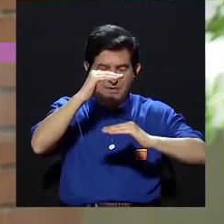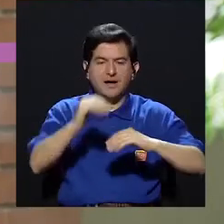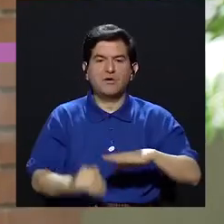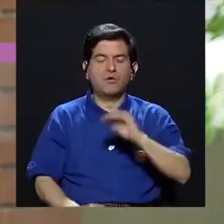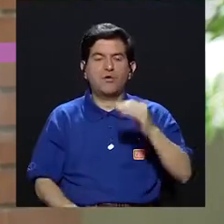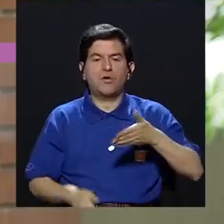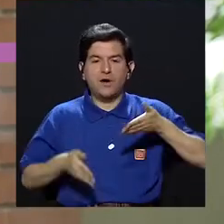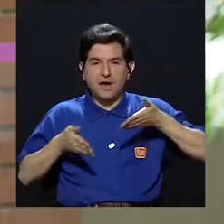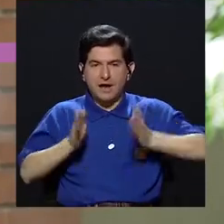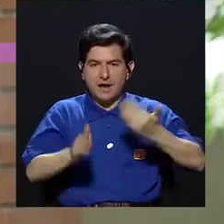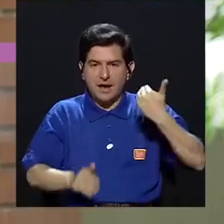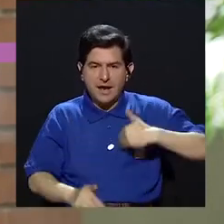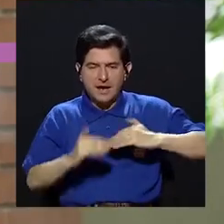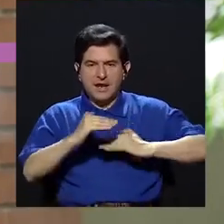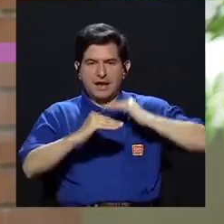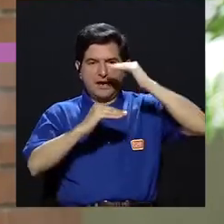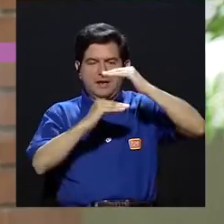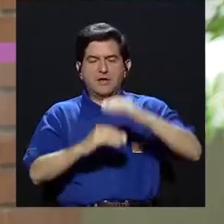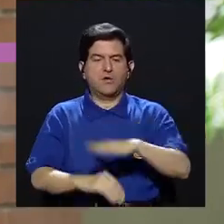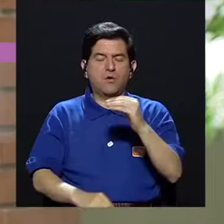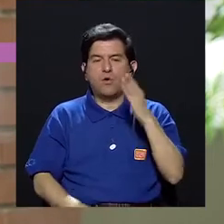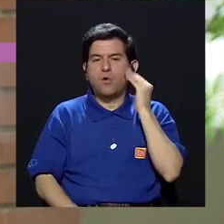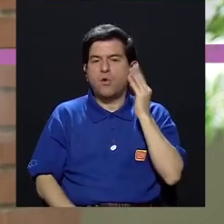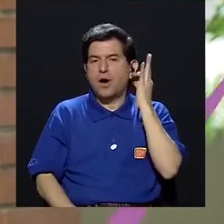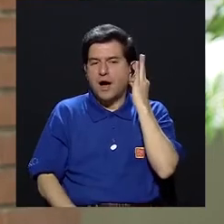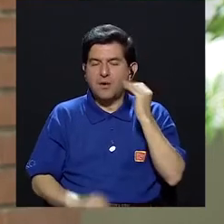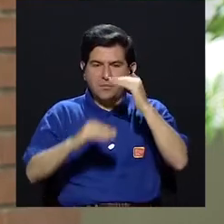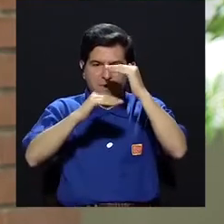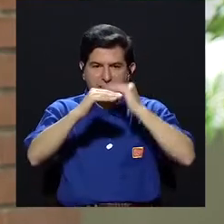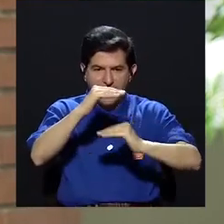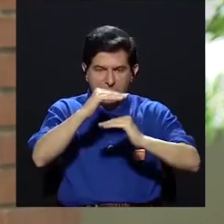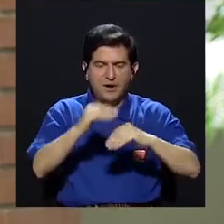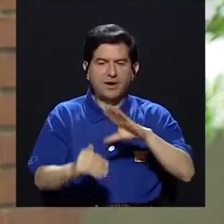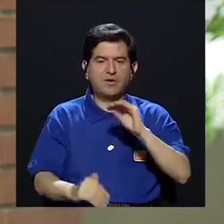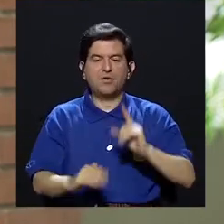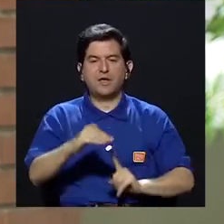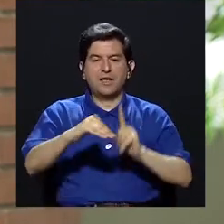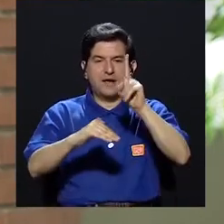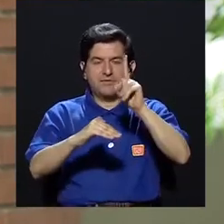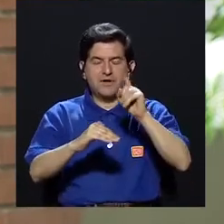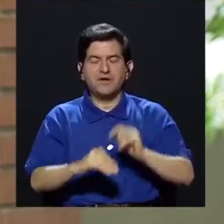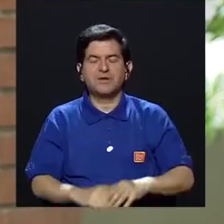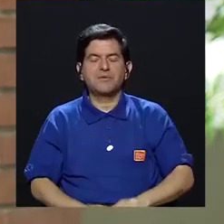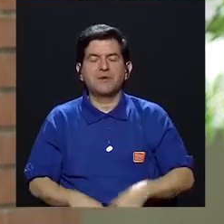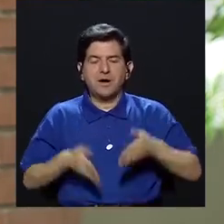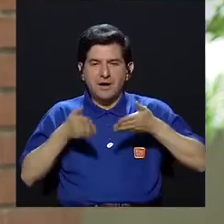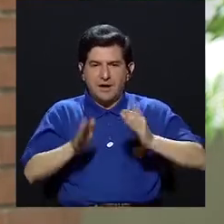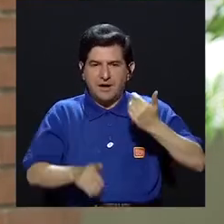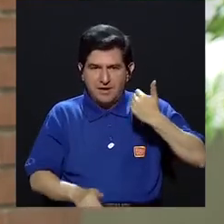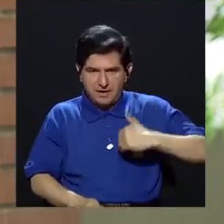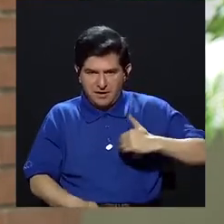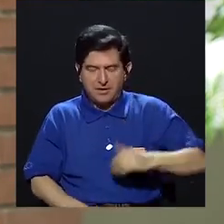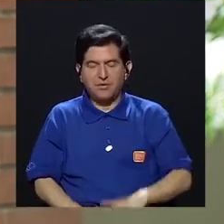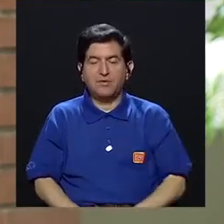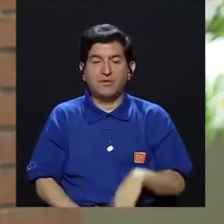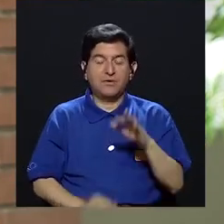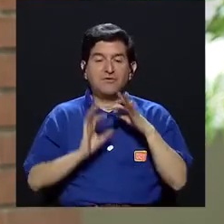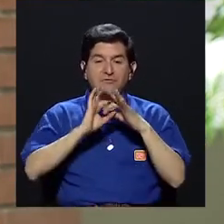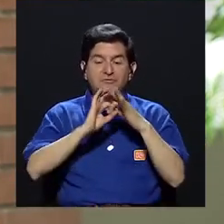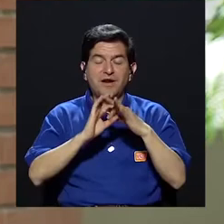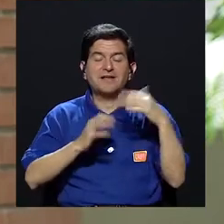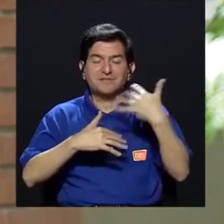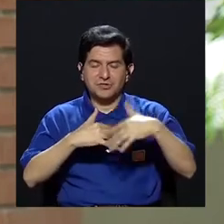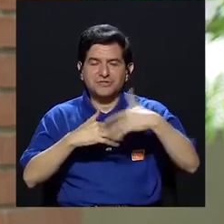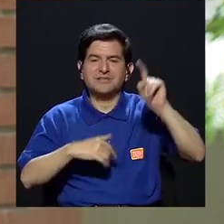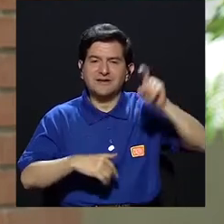hijo. O la abuelita y arriba una hija. Entonces, tienen que tener una relación de